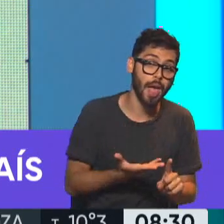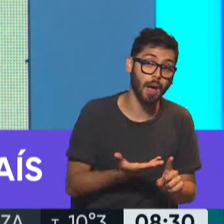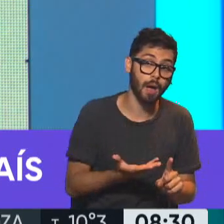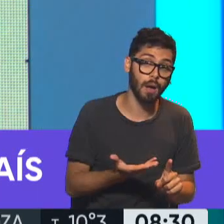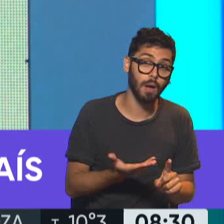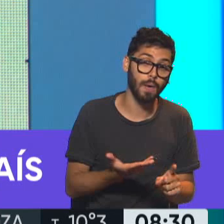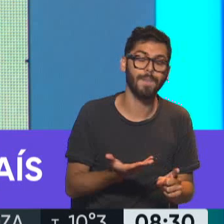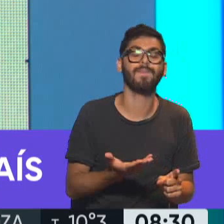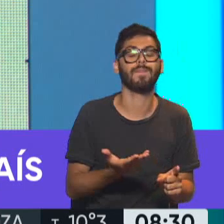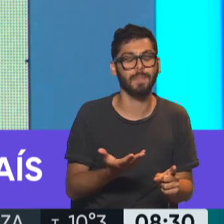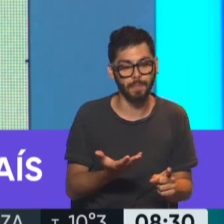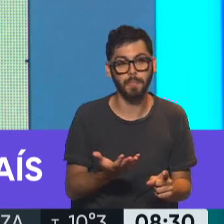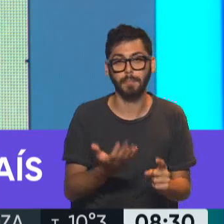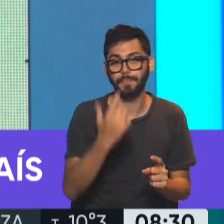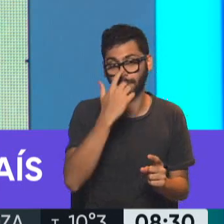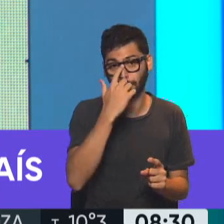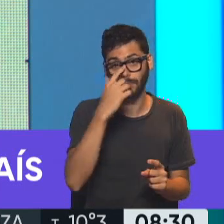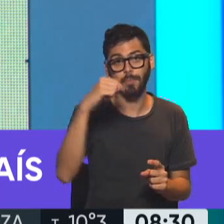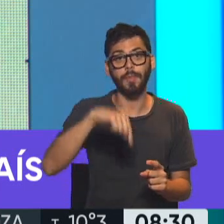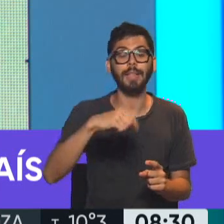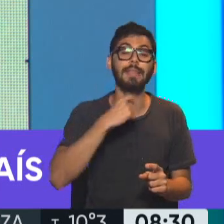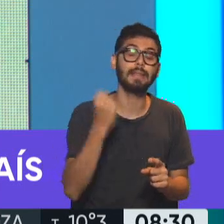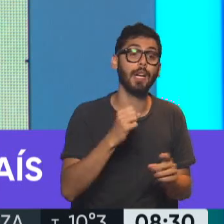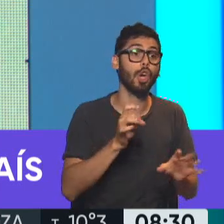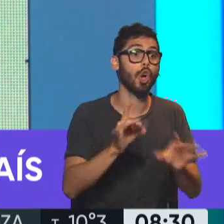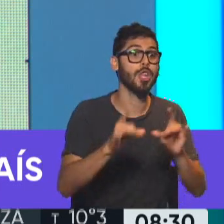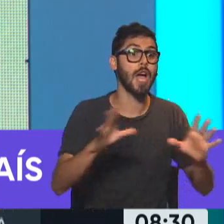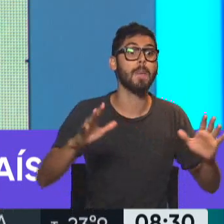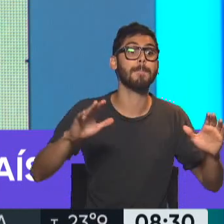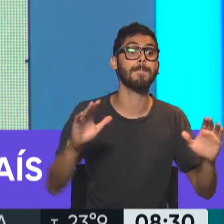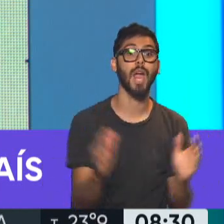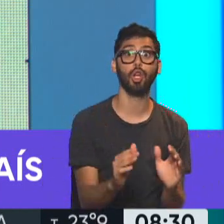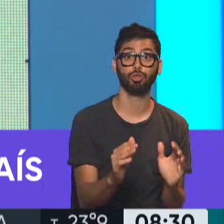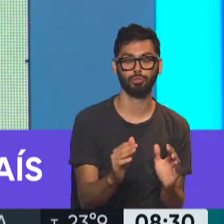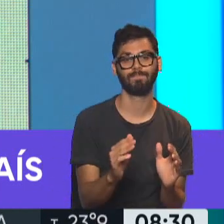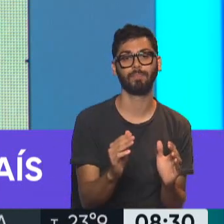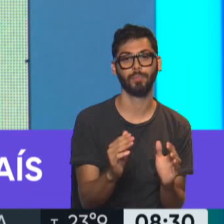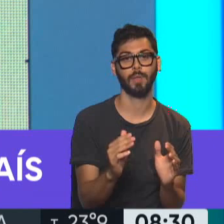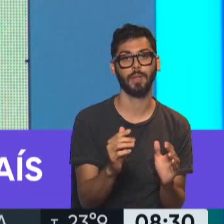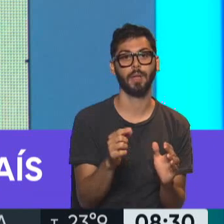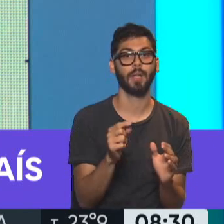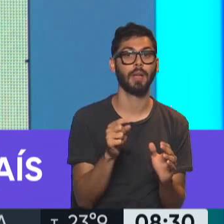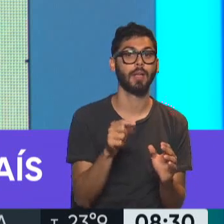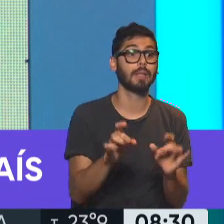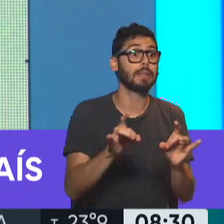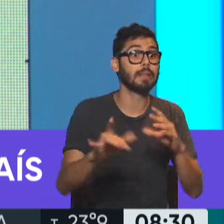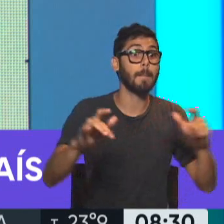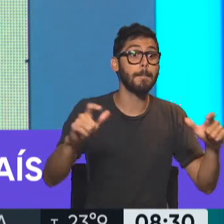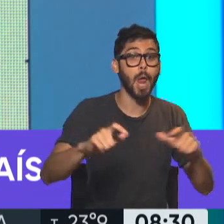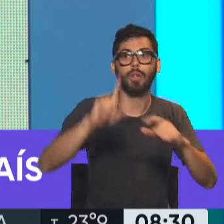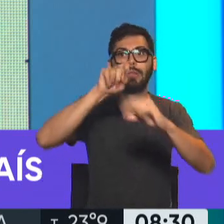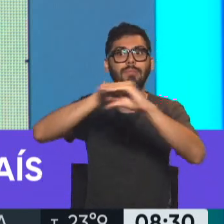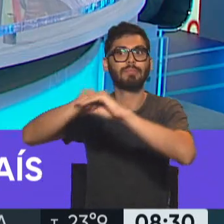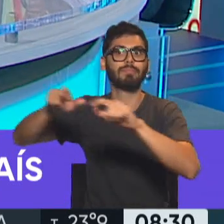Lo que esperemos que disminuya es el número de contagios. Eso después con el tiempo se va a ver impactado en el número de internaciones. Y